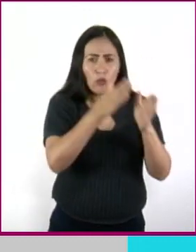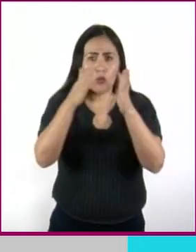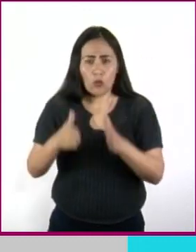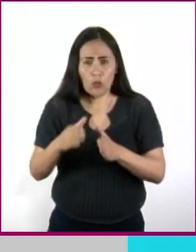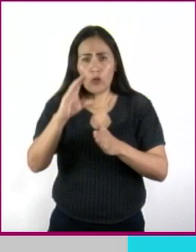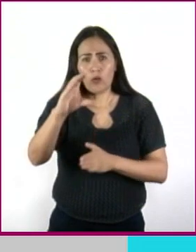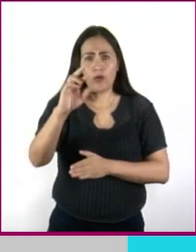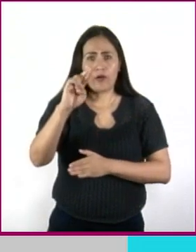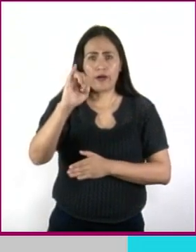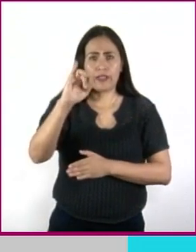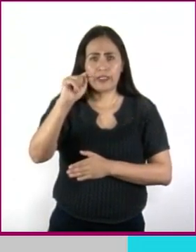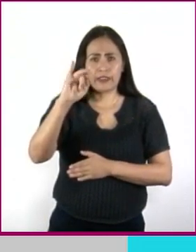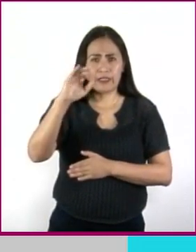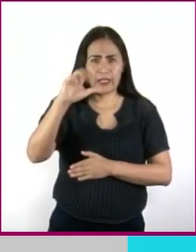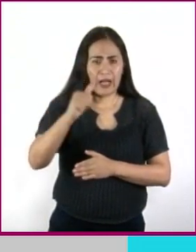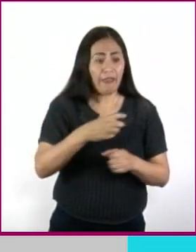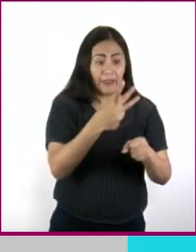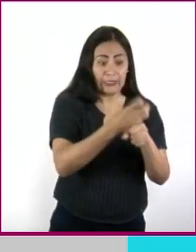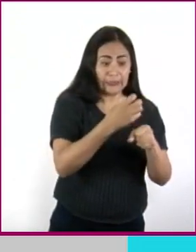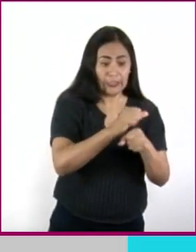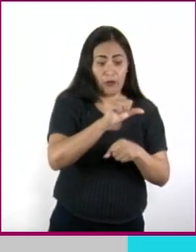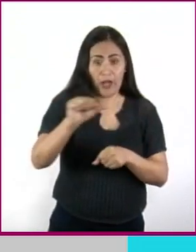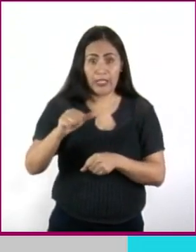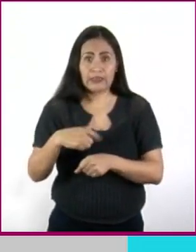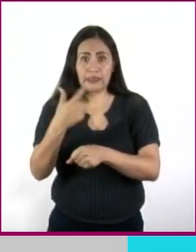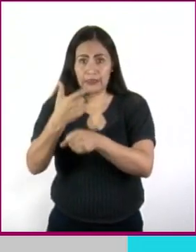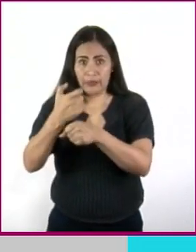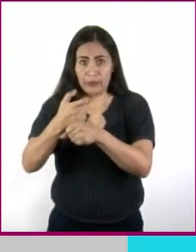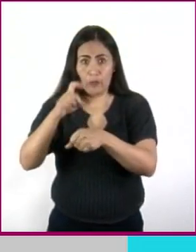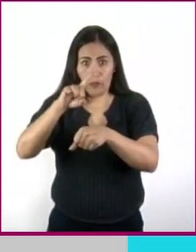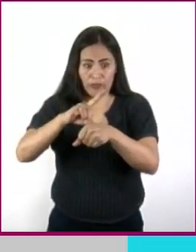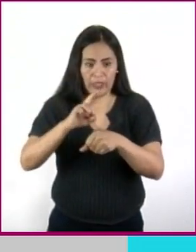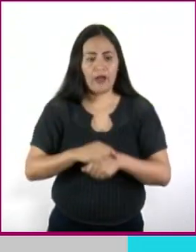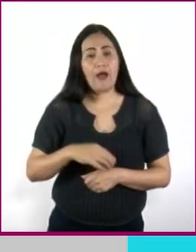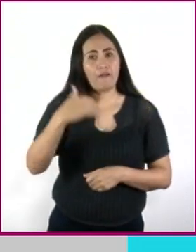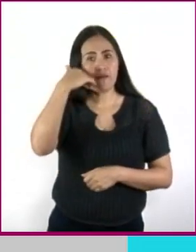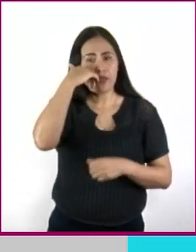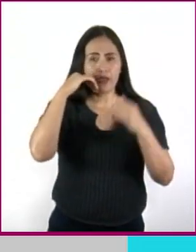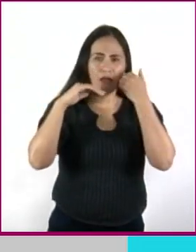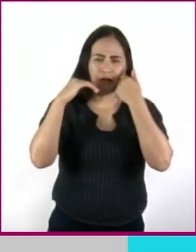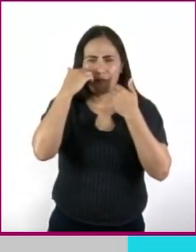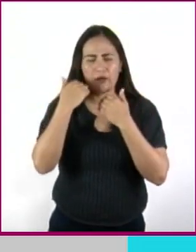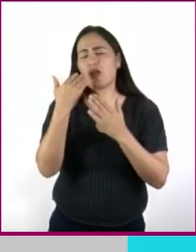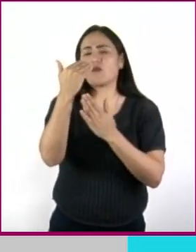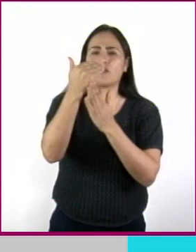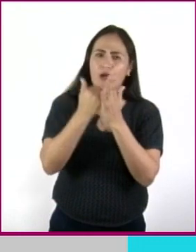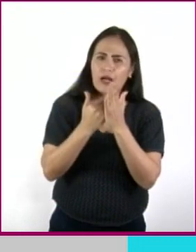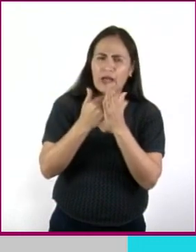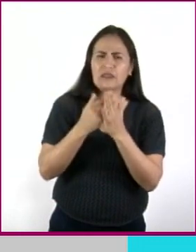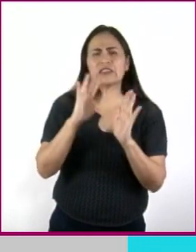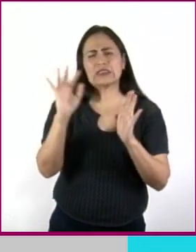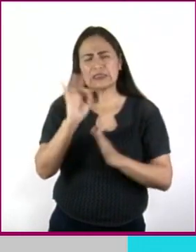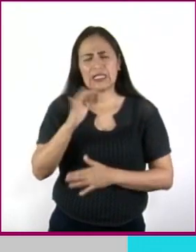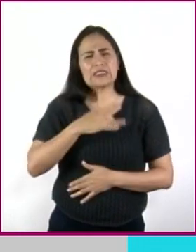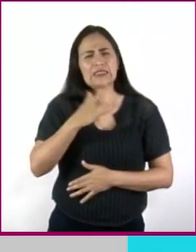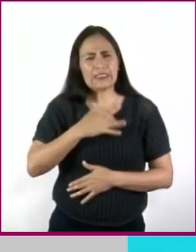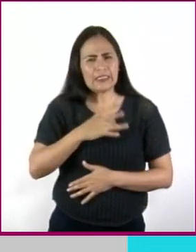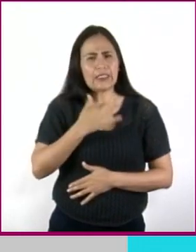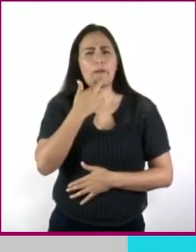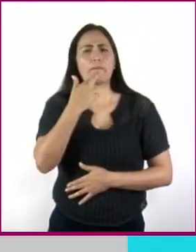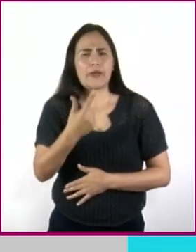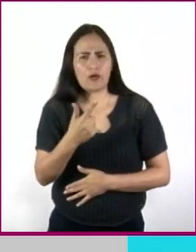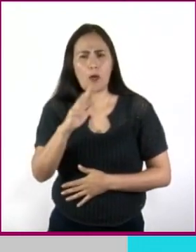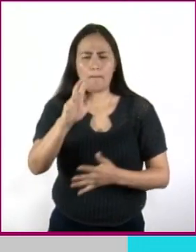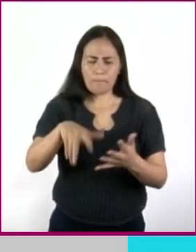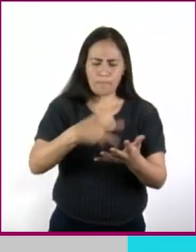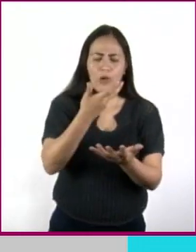aparecer entre el 3er y 7º día. Se inicia cuando cae la fiebre y aunque se experimenta sensación de mejoría, el reposo